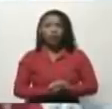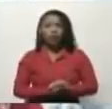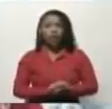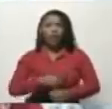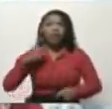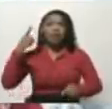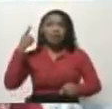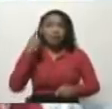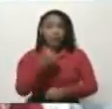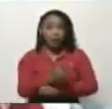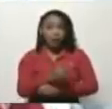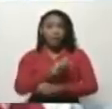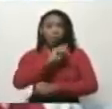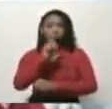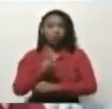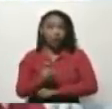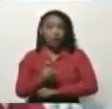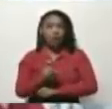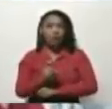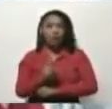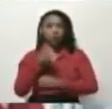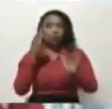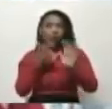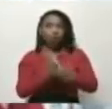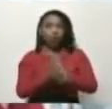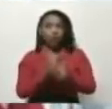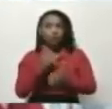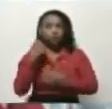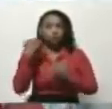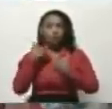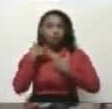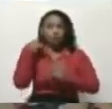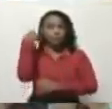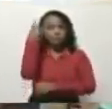deberían preguntarse, deberíamos preguntarnos,